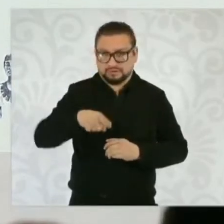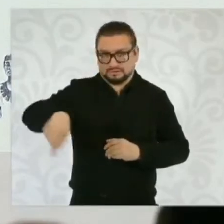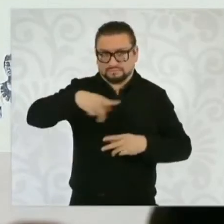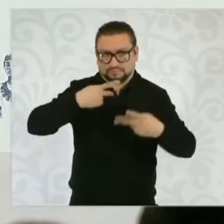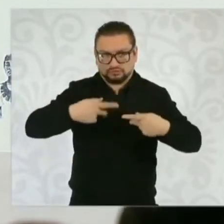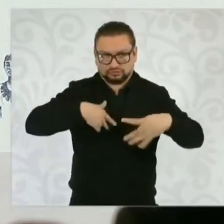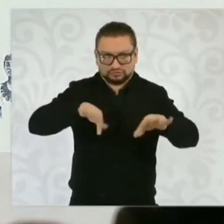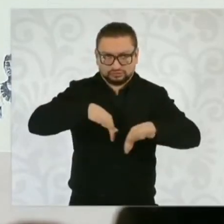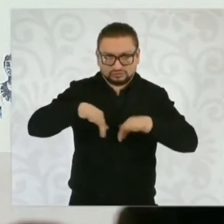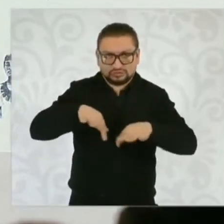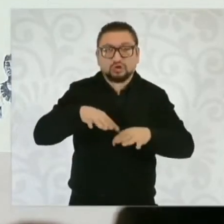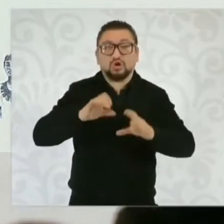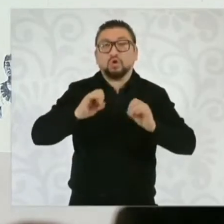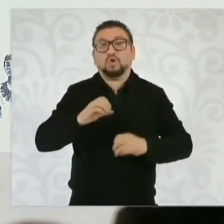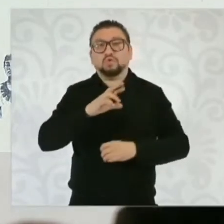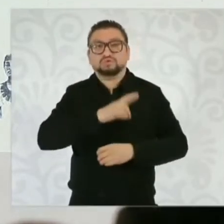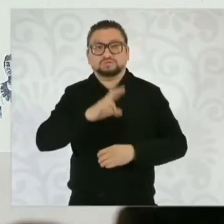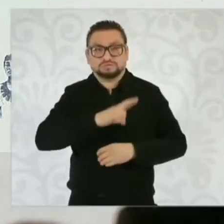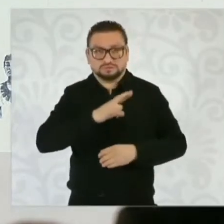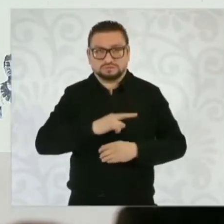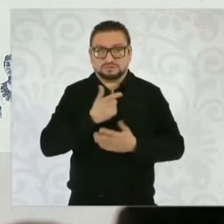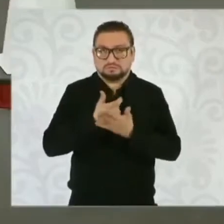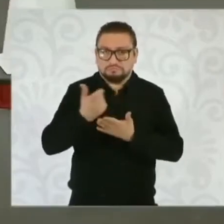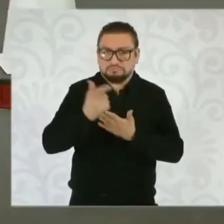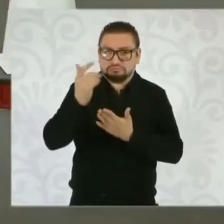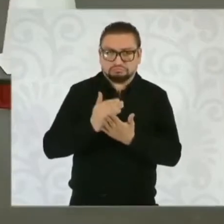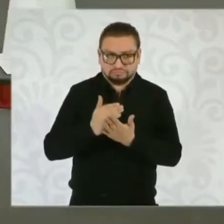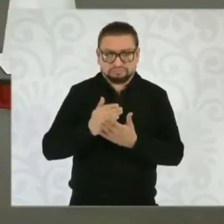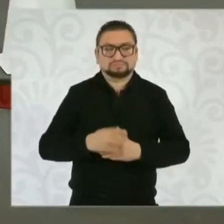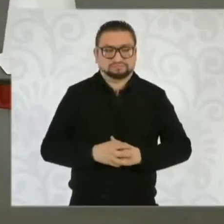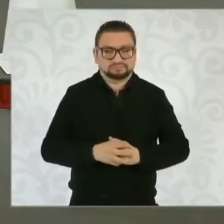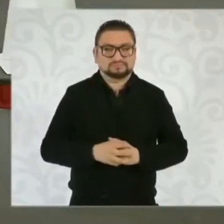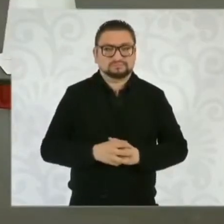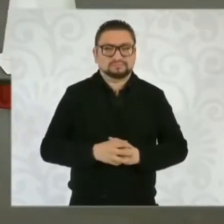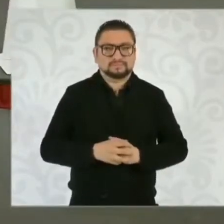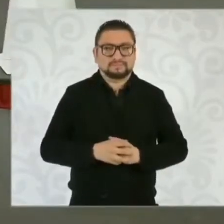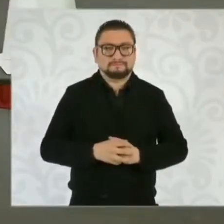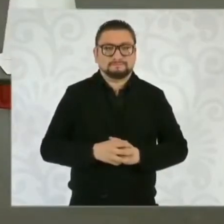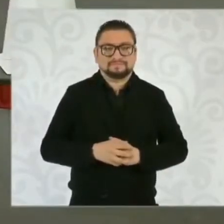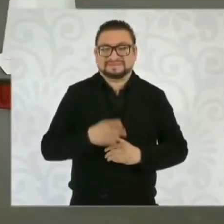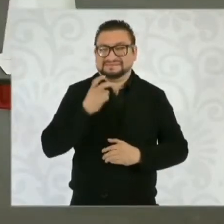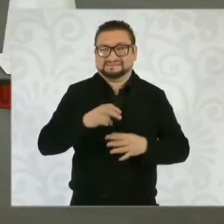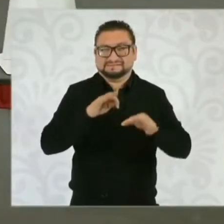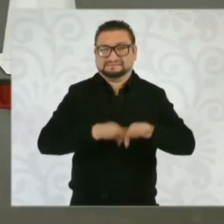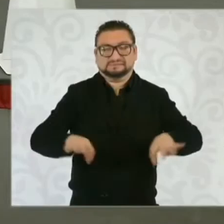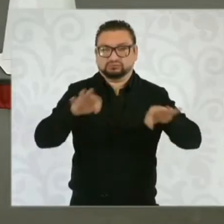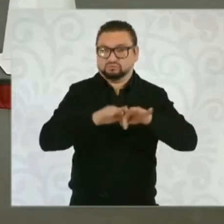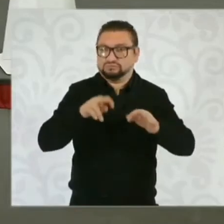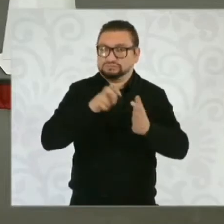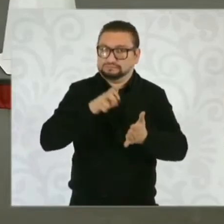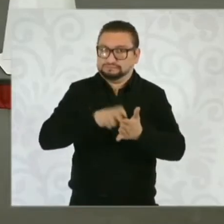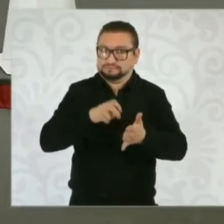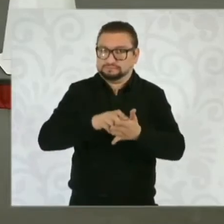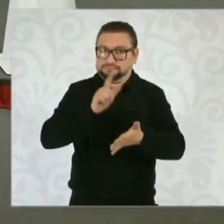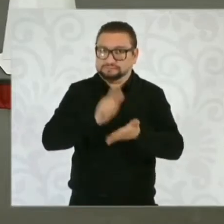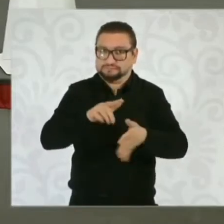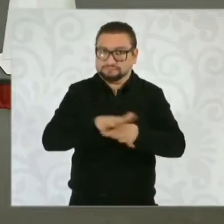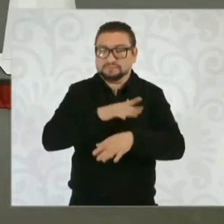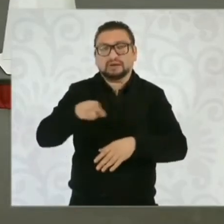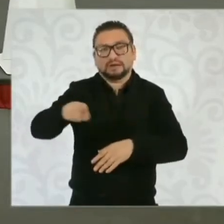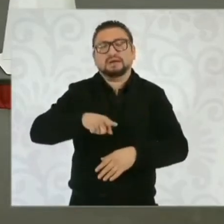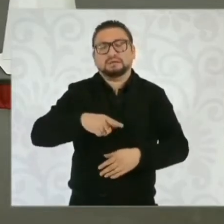los trabajadores o rentada a bajo costo. Esta es una reforma fundamental de gran interés para la